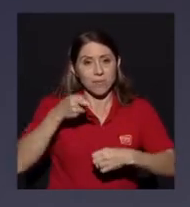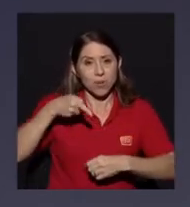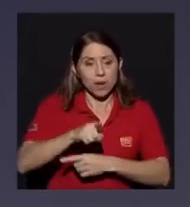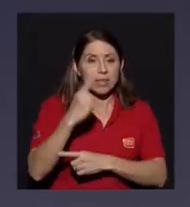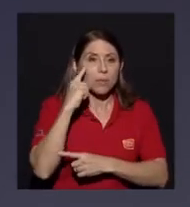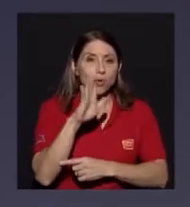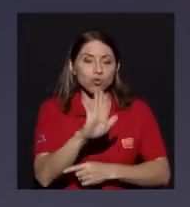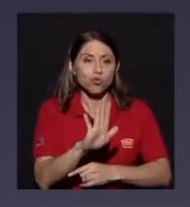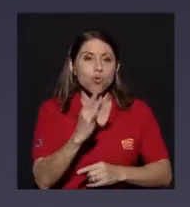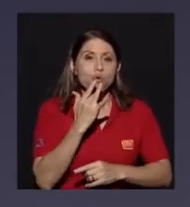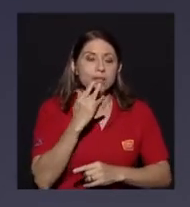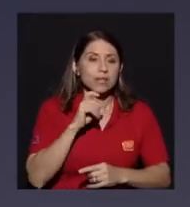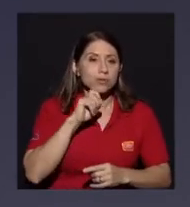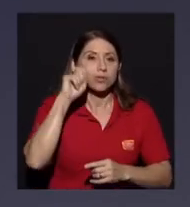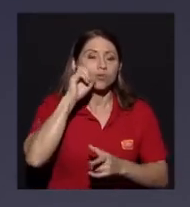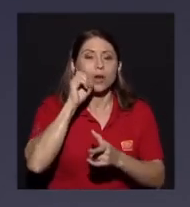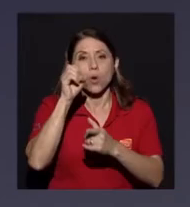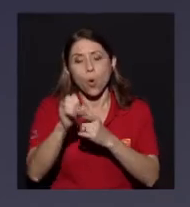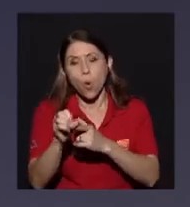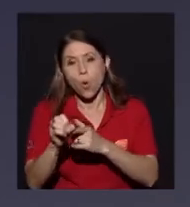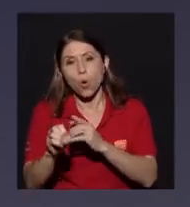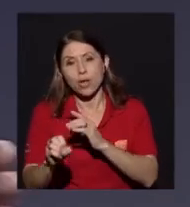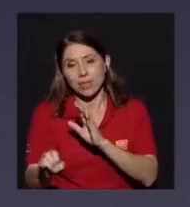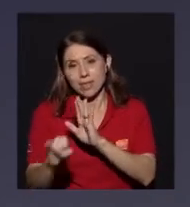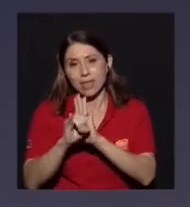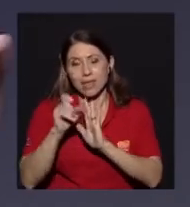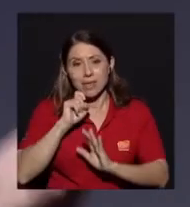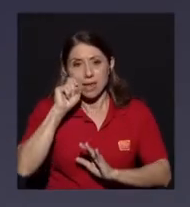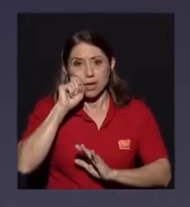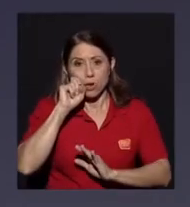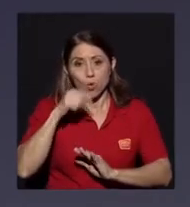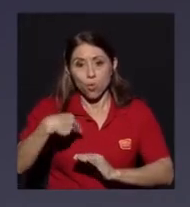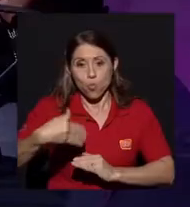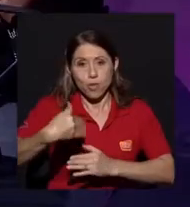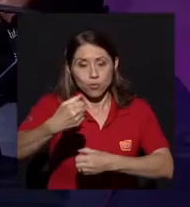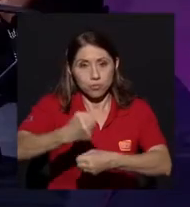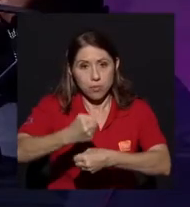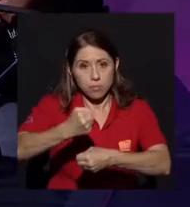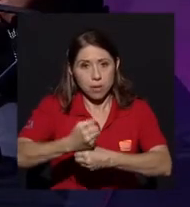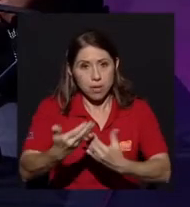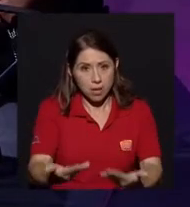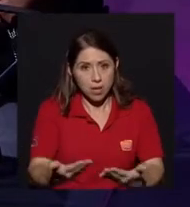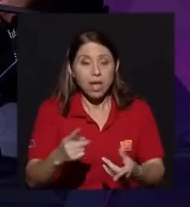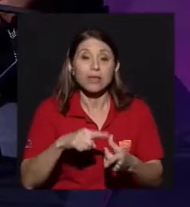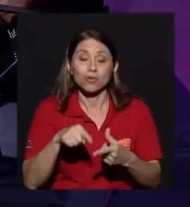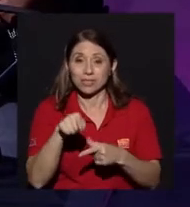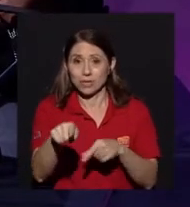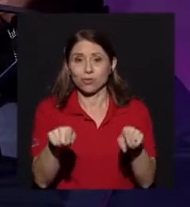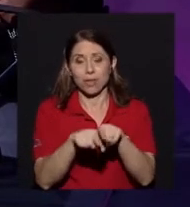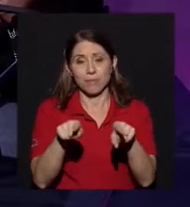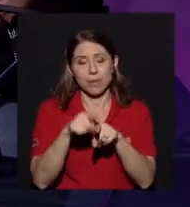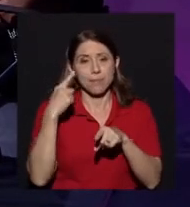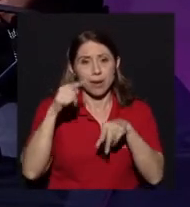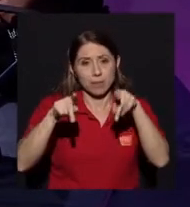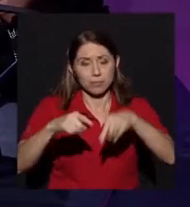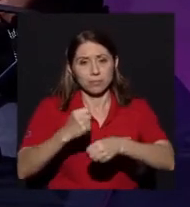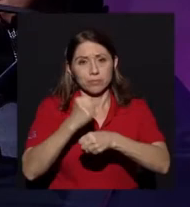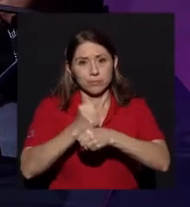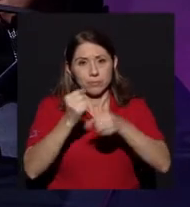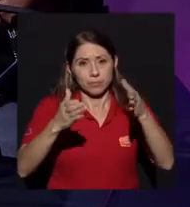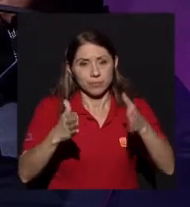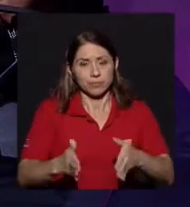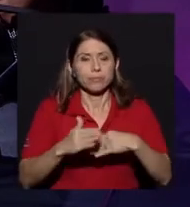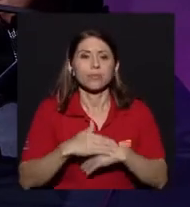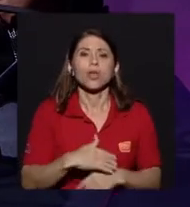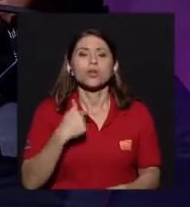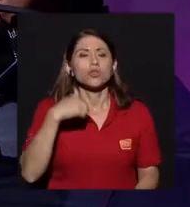género en el desempeño de sus funciones laborales entonces también esta protección verdad para trabajadores y trabajadoras yo creo que esto